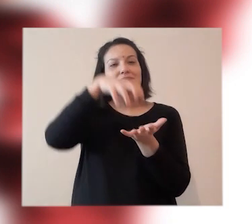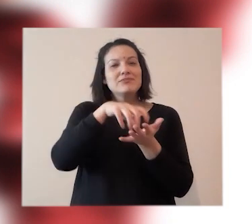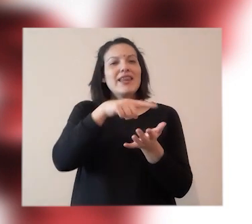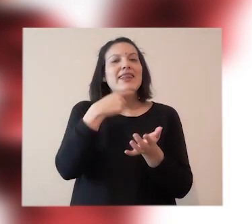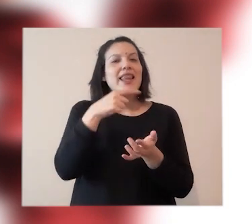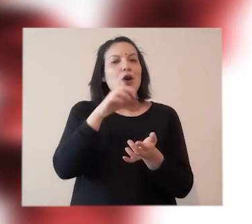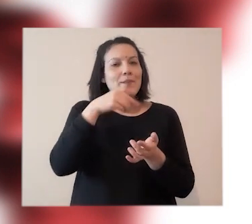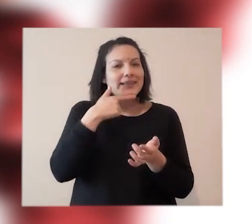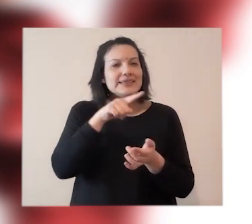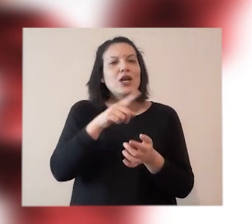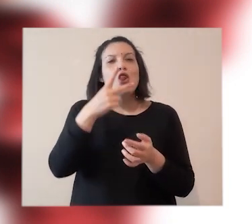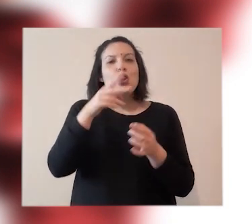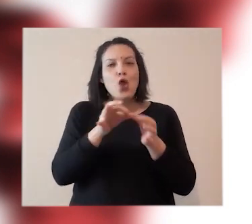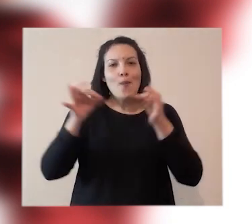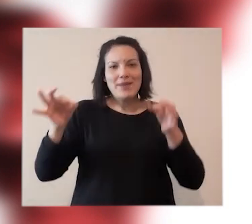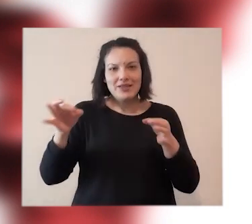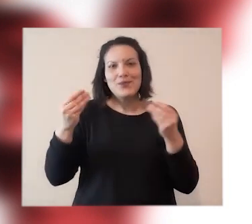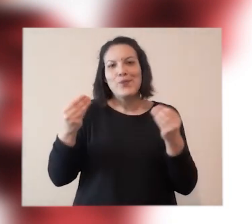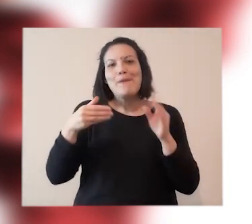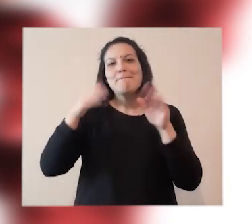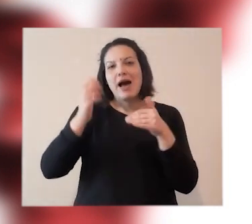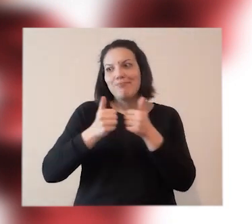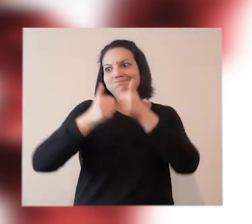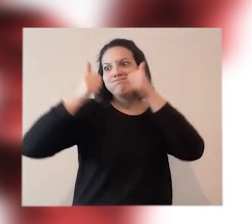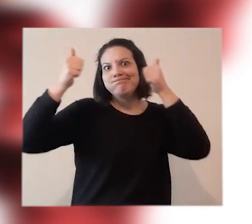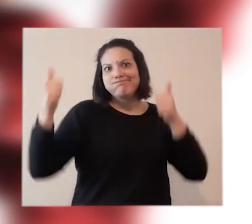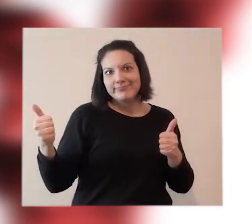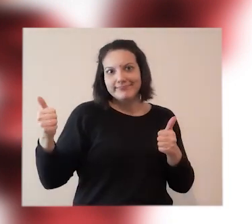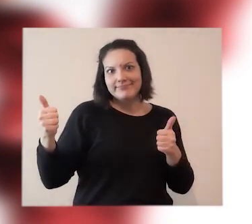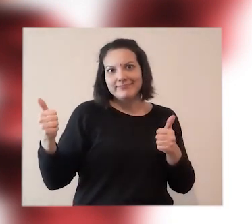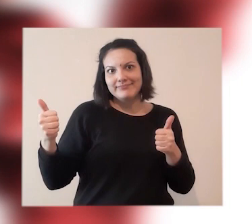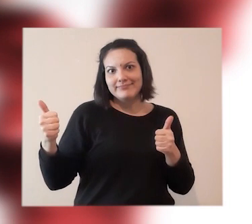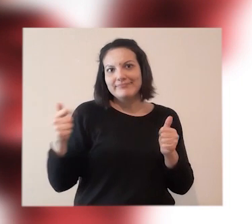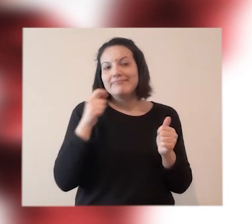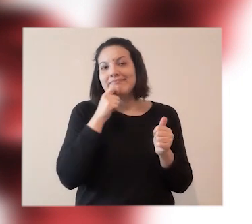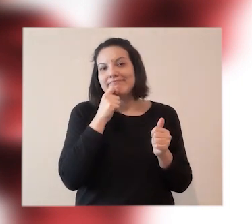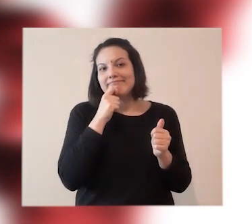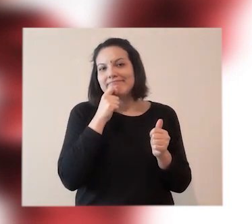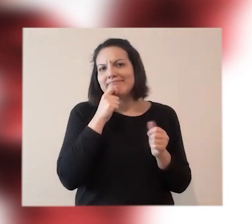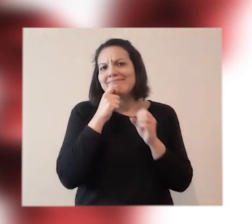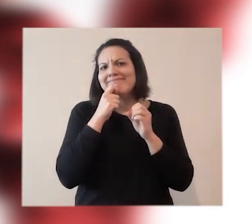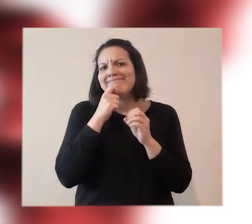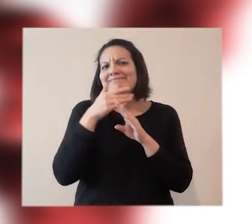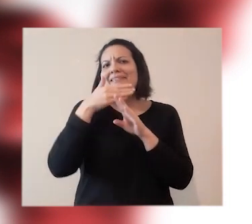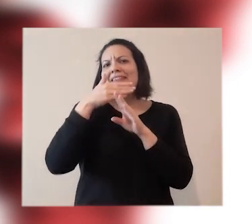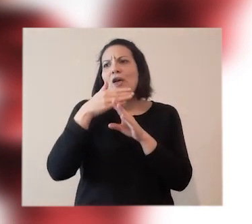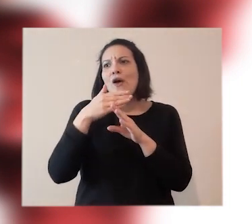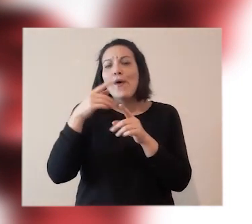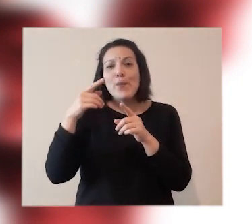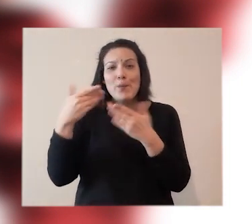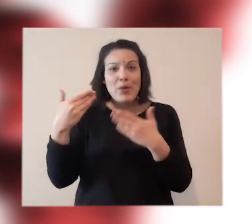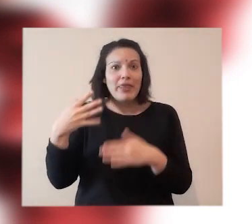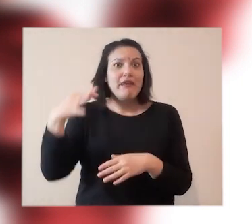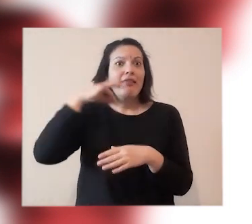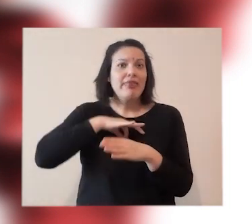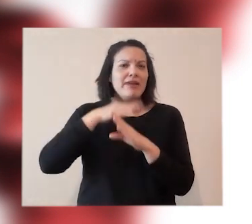metros, por supuesto que cuando el distanciamiento es mayor por una cuestión física, va a bajar mucho más la probabilidad de tomar contacto con